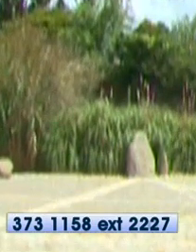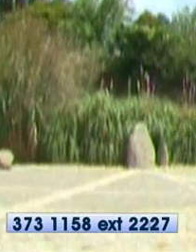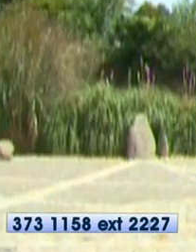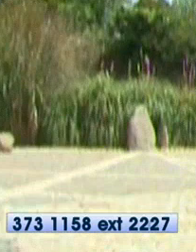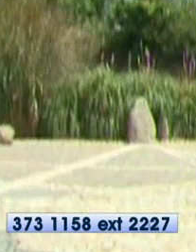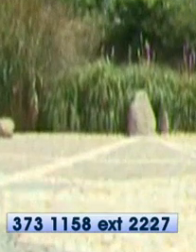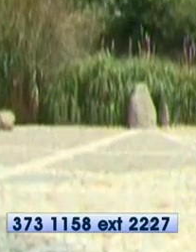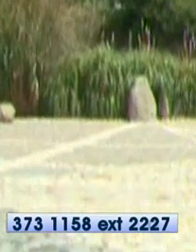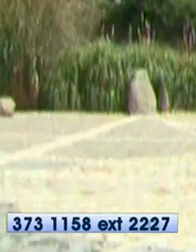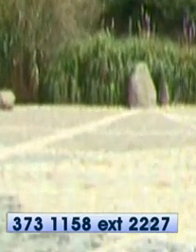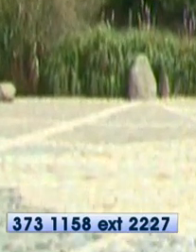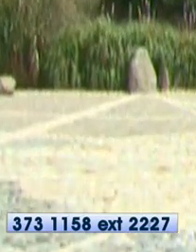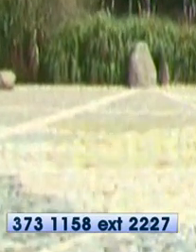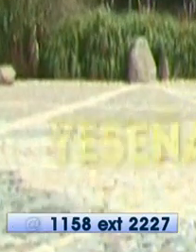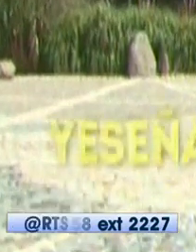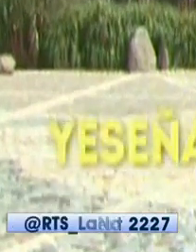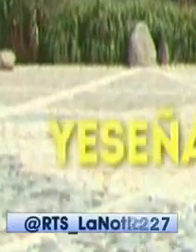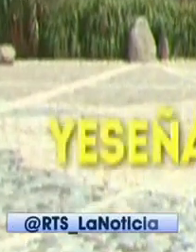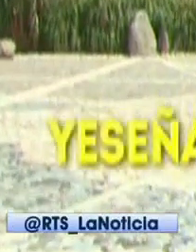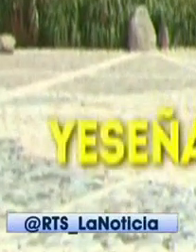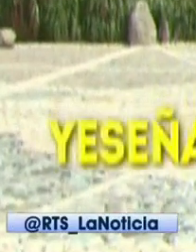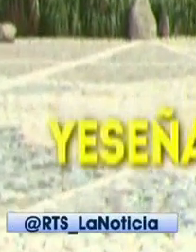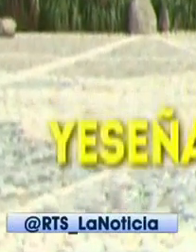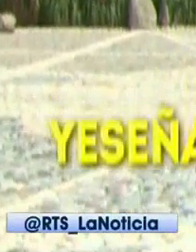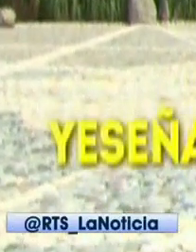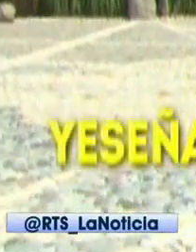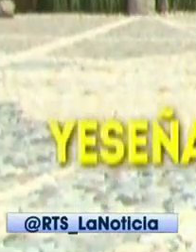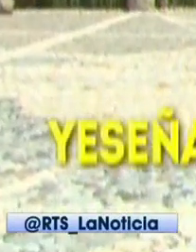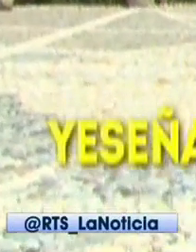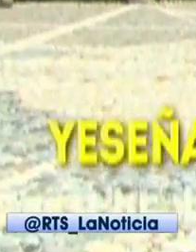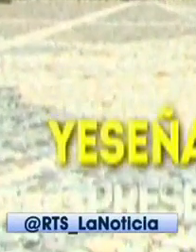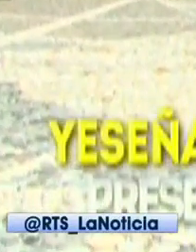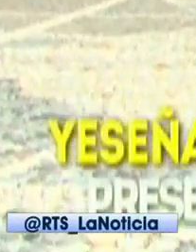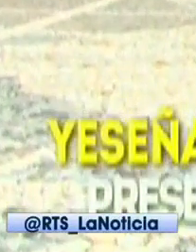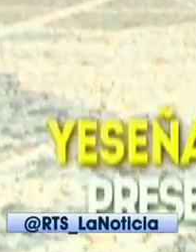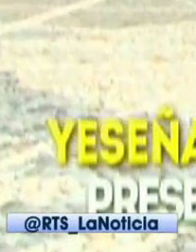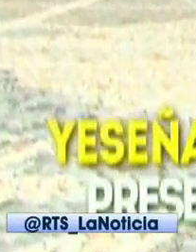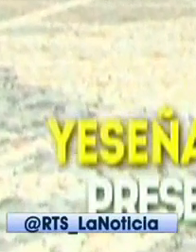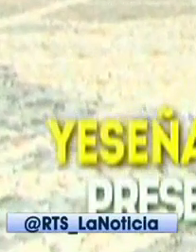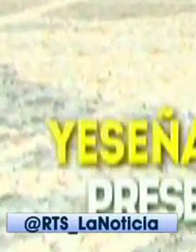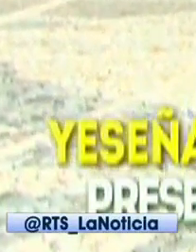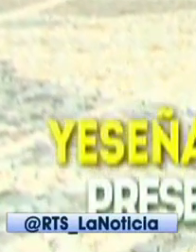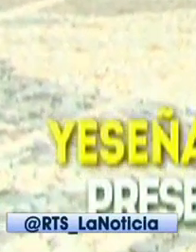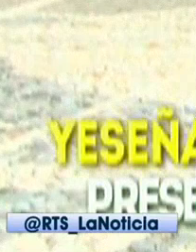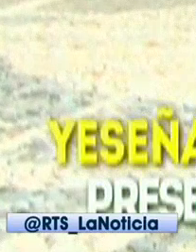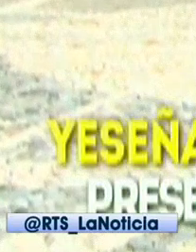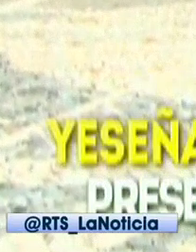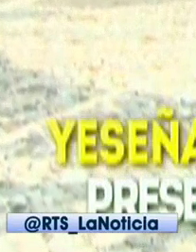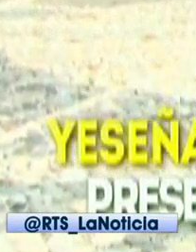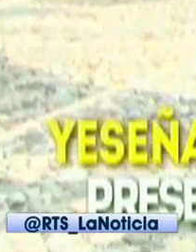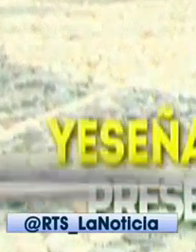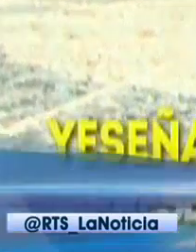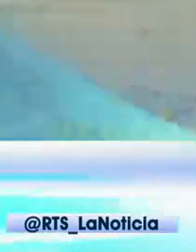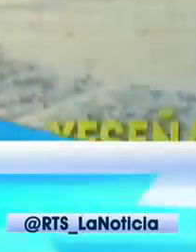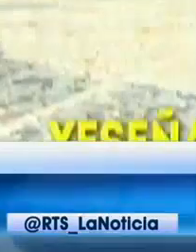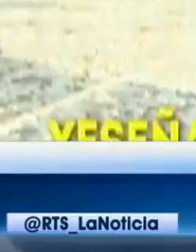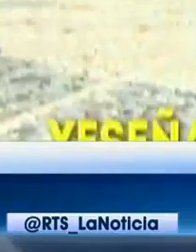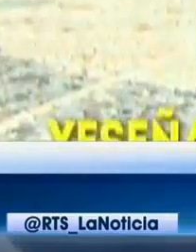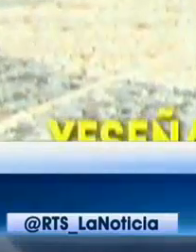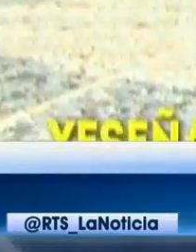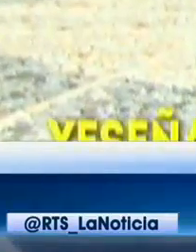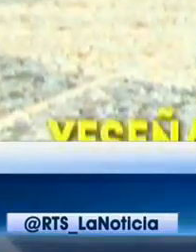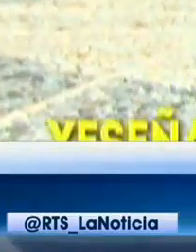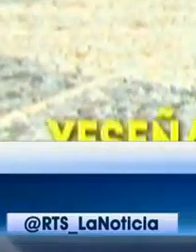El reloj solar es el único monumento de la mitad del mundo que se encuentra sobre la línea ecuatorial o paralelo cero. Constituye un gran reloj solar